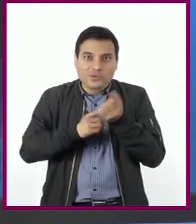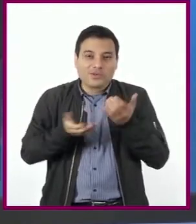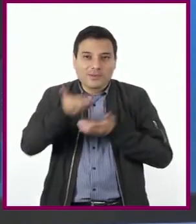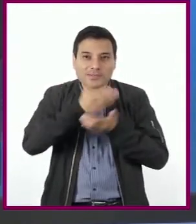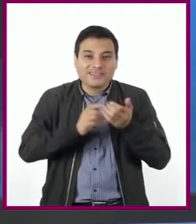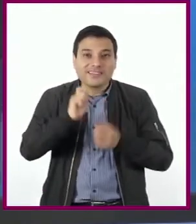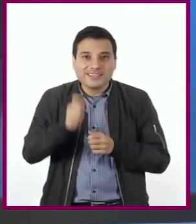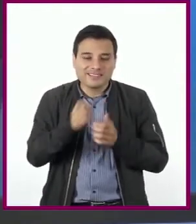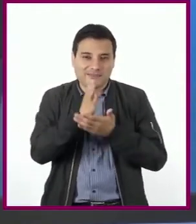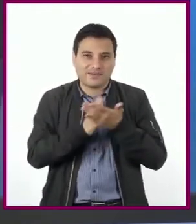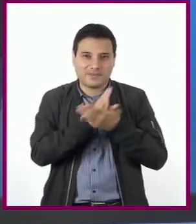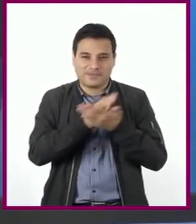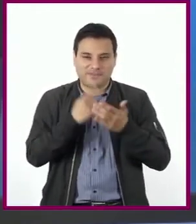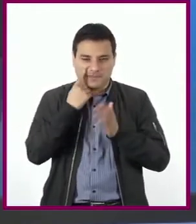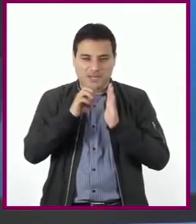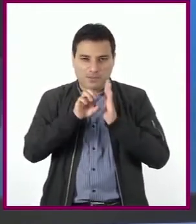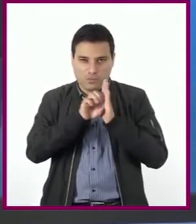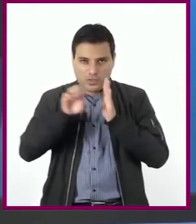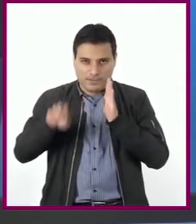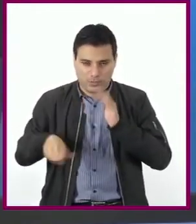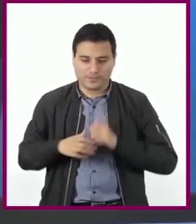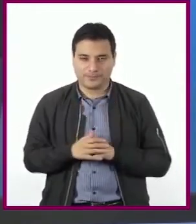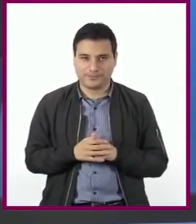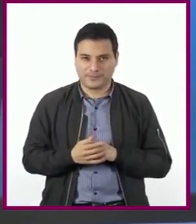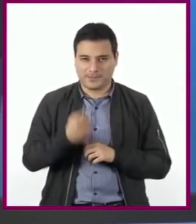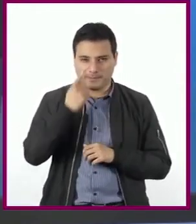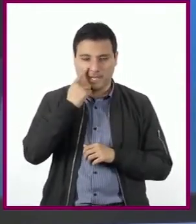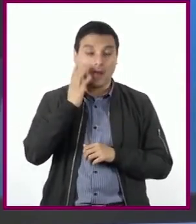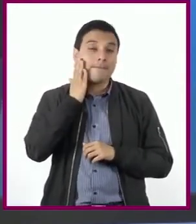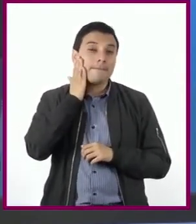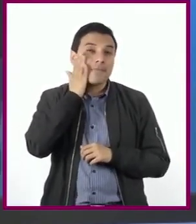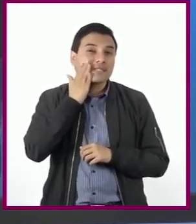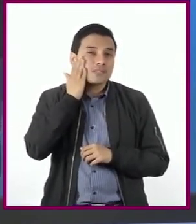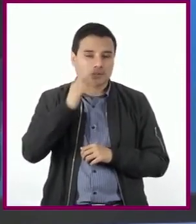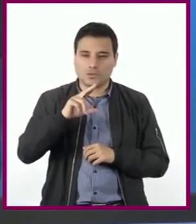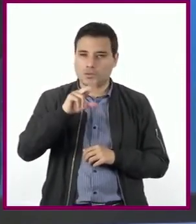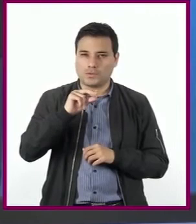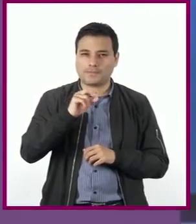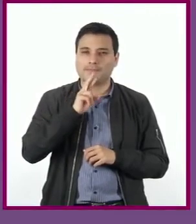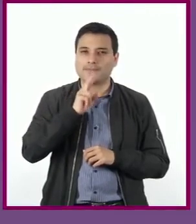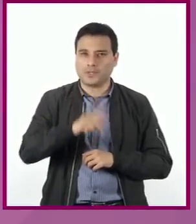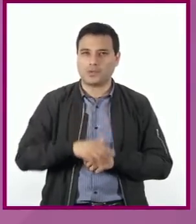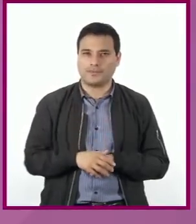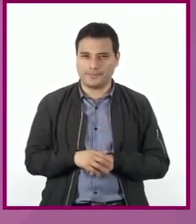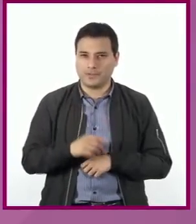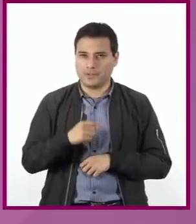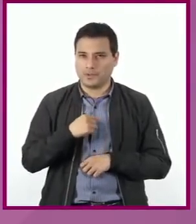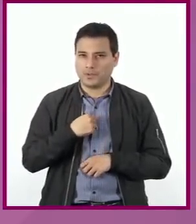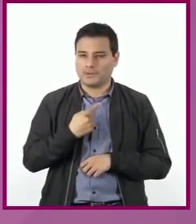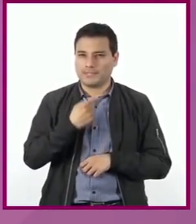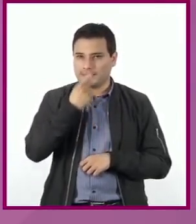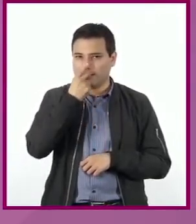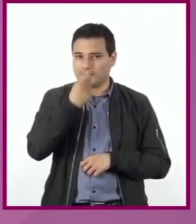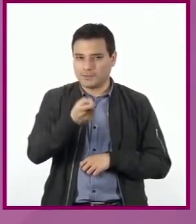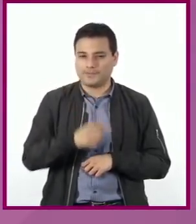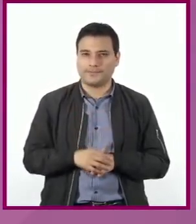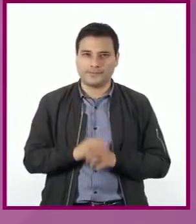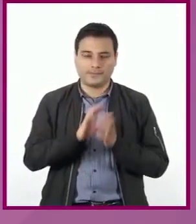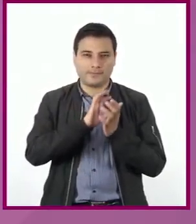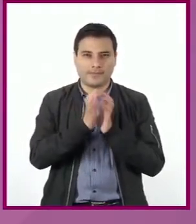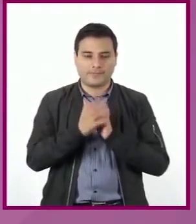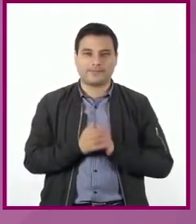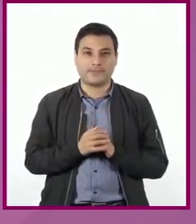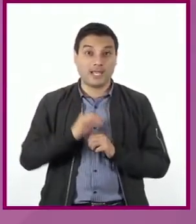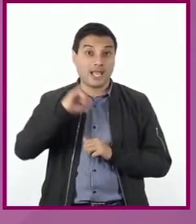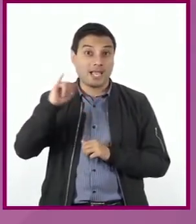Voy a explicar un ejemplo, solo que en lugar de hacerlo con manzanas, lo haré con una piña. Jared y yo comeremos en